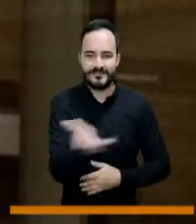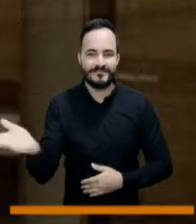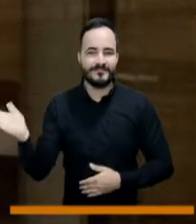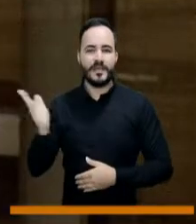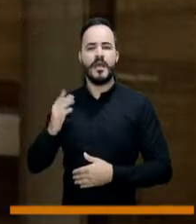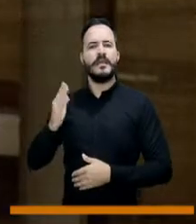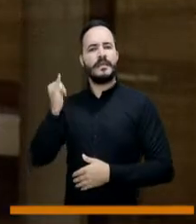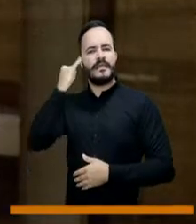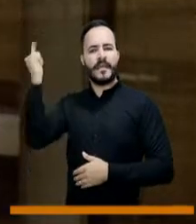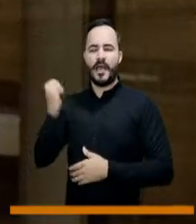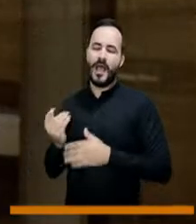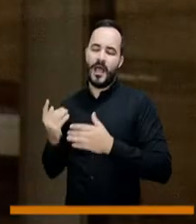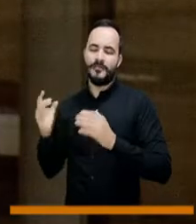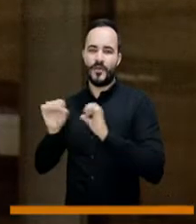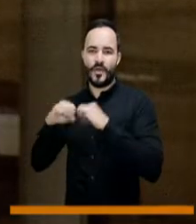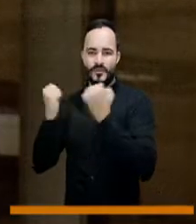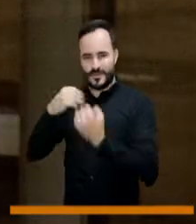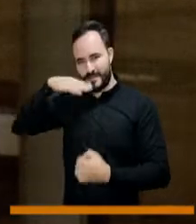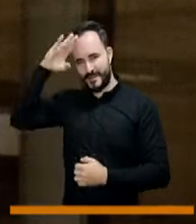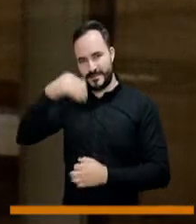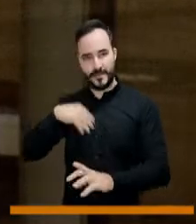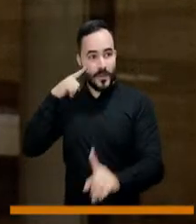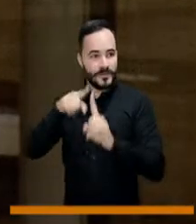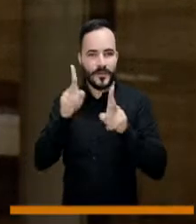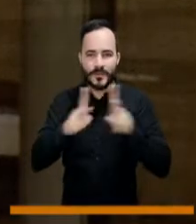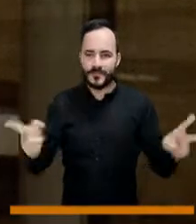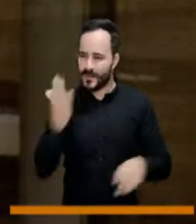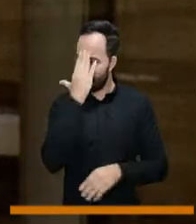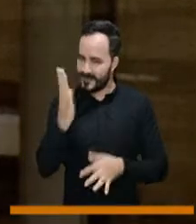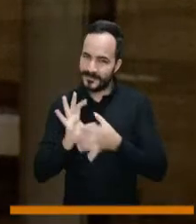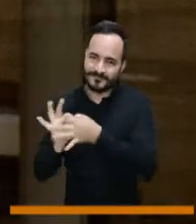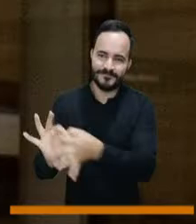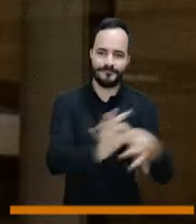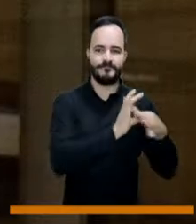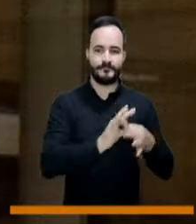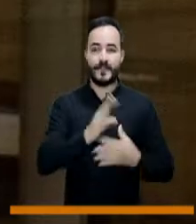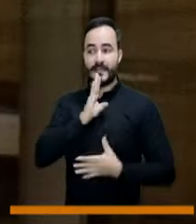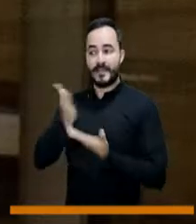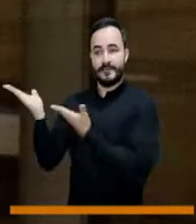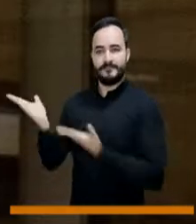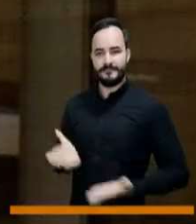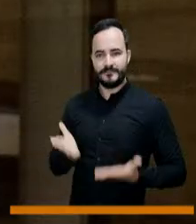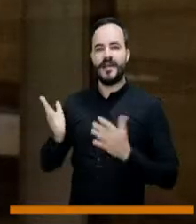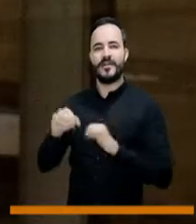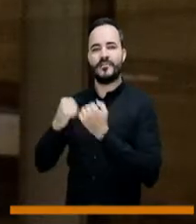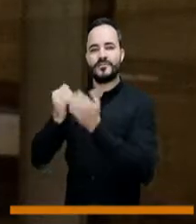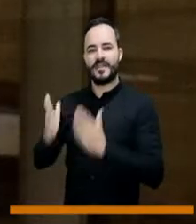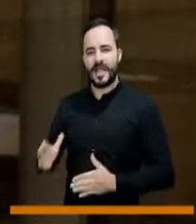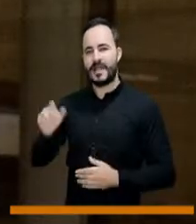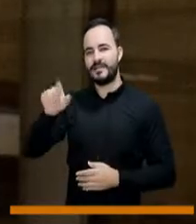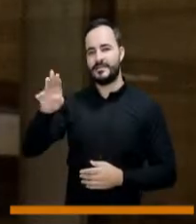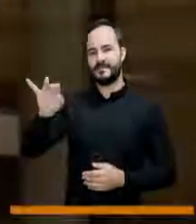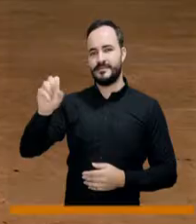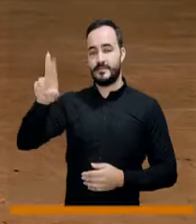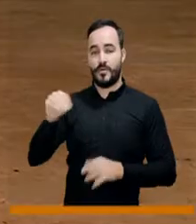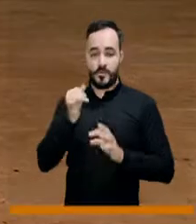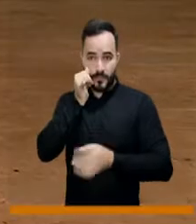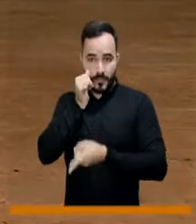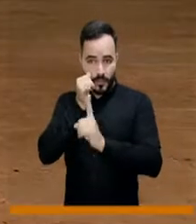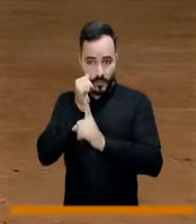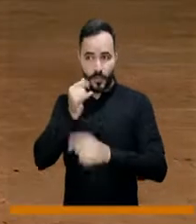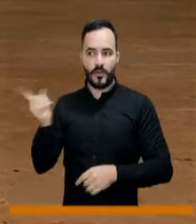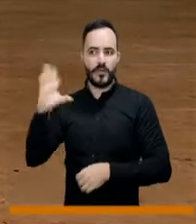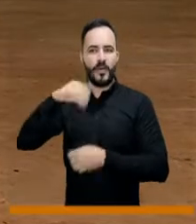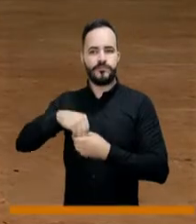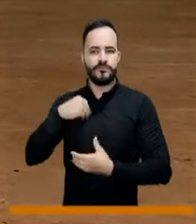su espacio De Frente, programa del Consejo de Medellín, De Frente a la Gente. Hoy en compañía del concejal